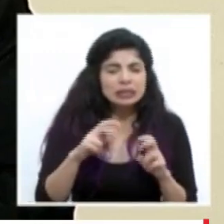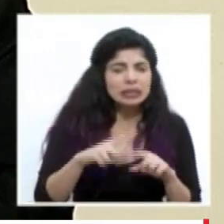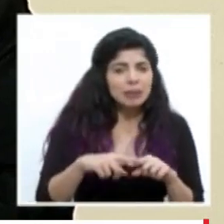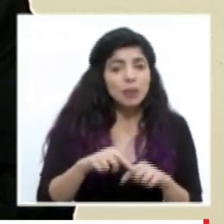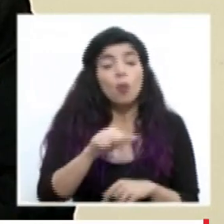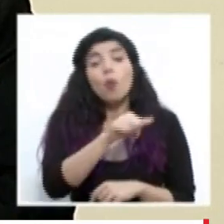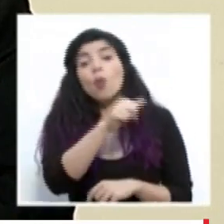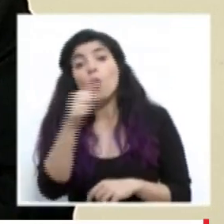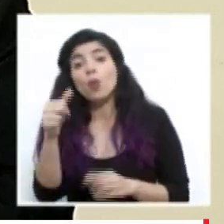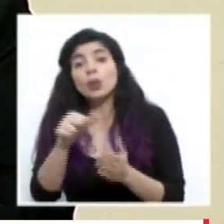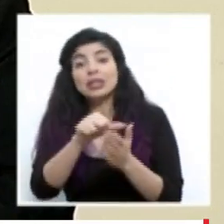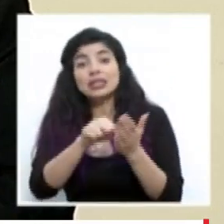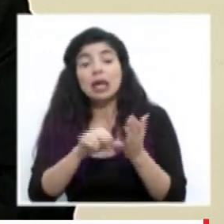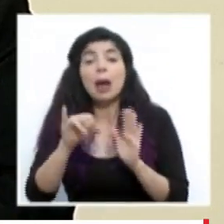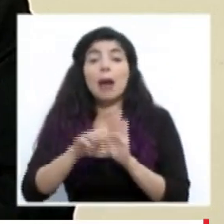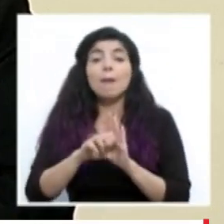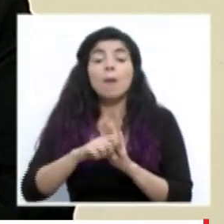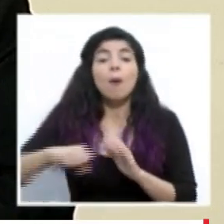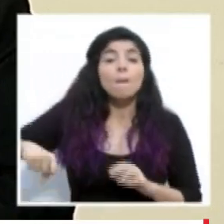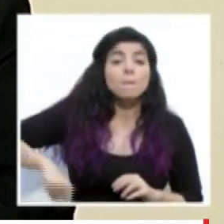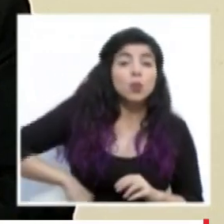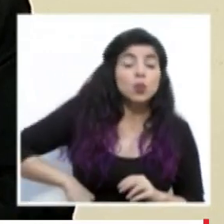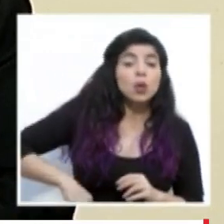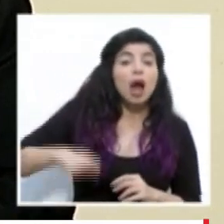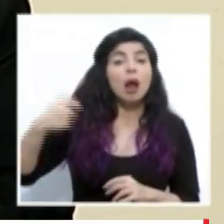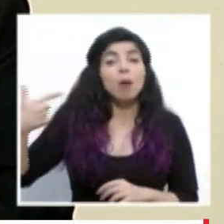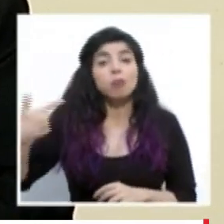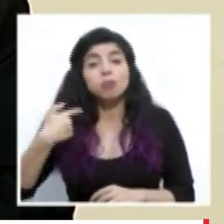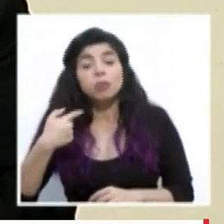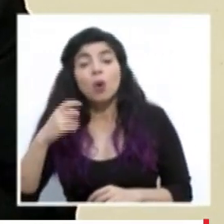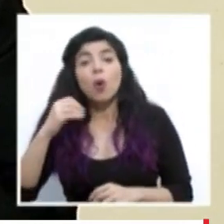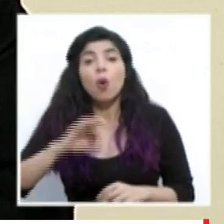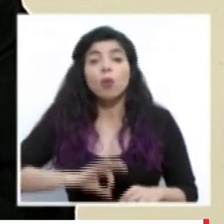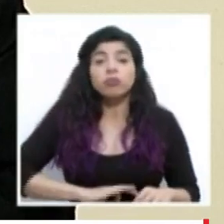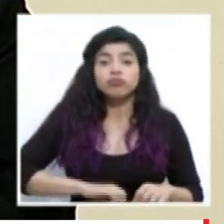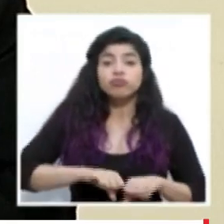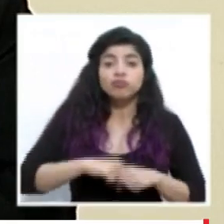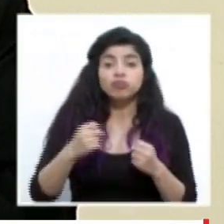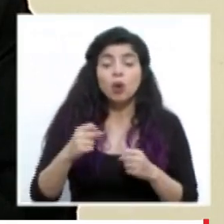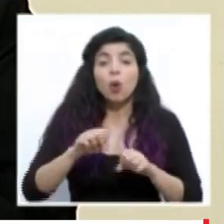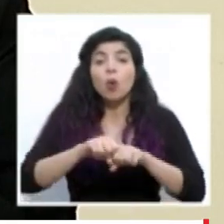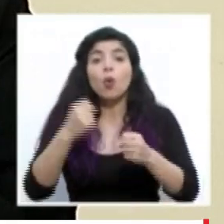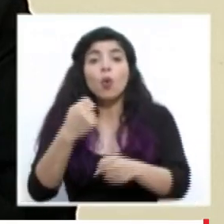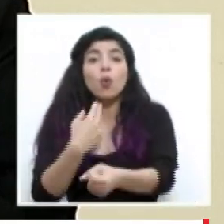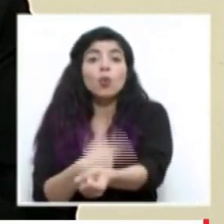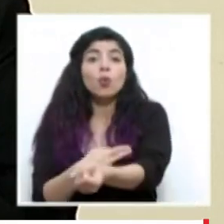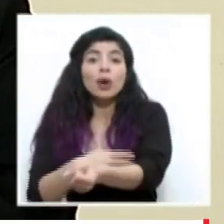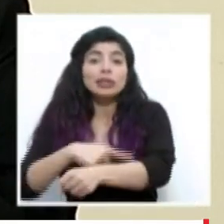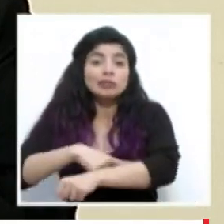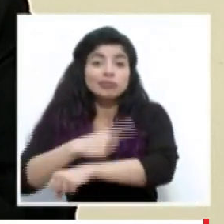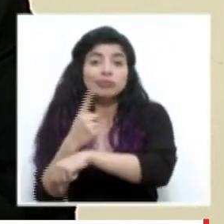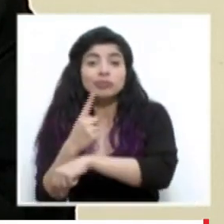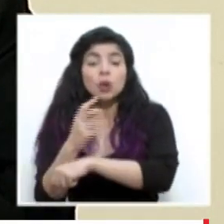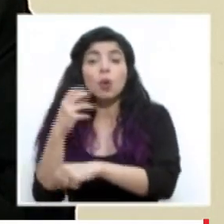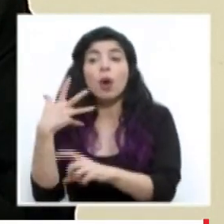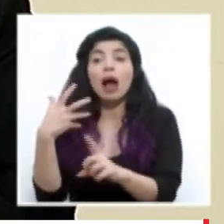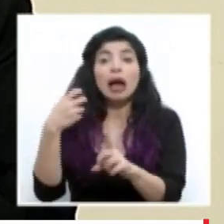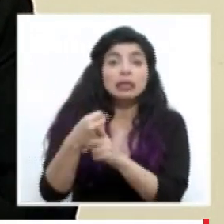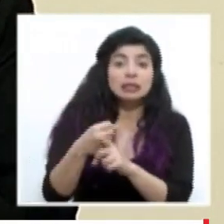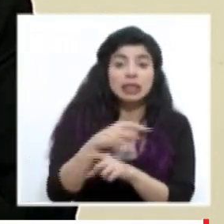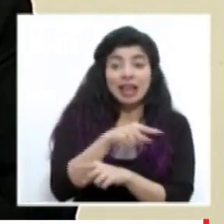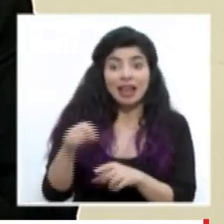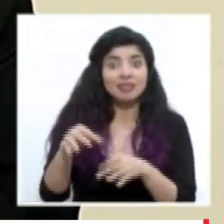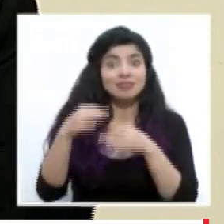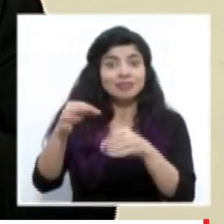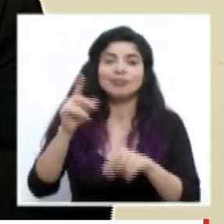Y hay cirugías, por ejemplo, de apuñaleados, baleados, o úlceras perforadas, o fracturas expuestas, o accidentes de tránsito, que no se